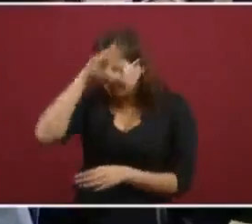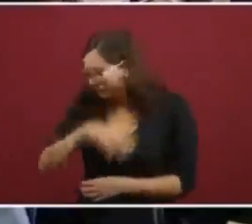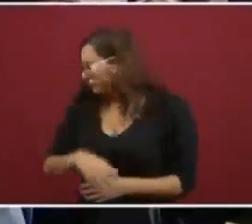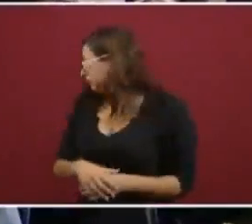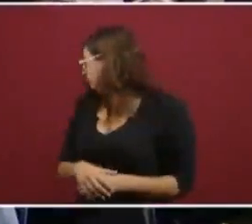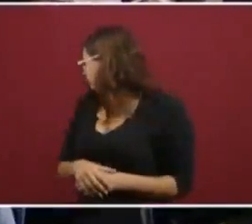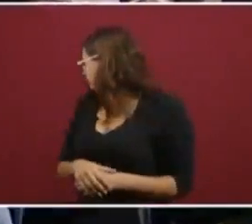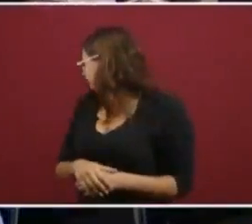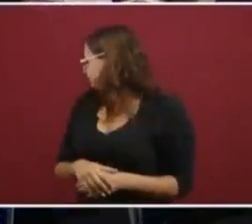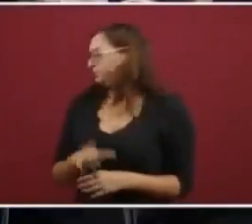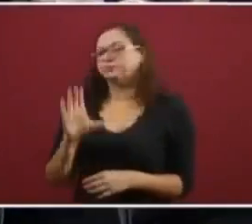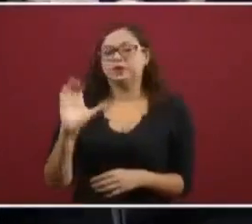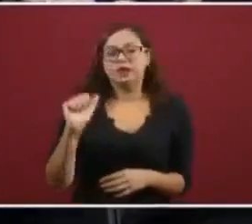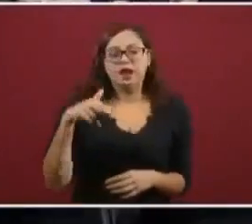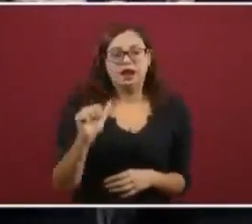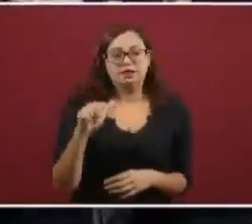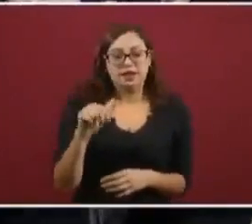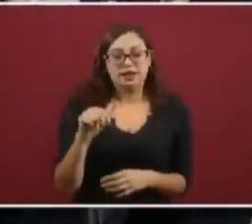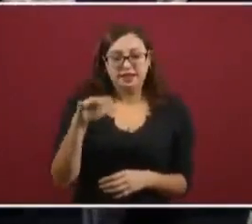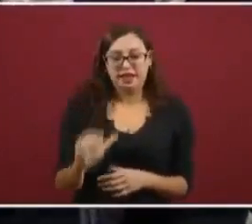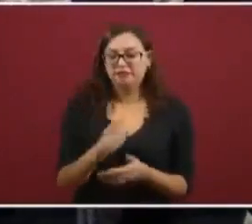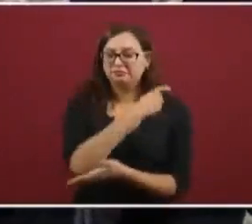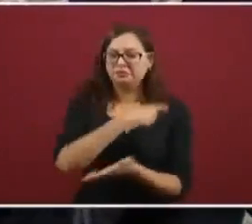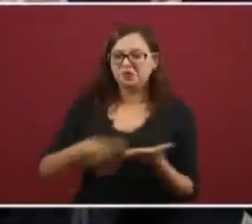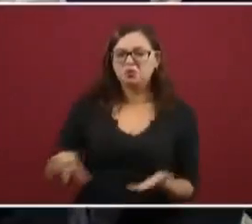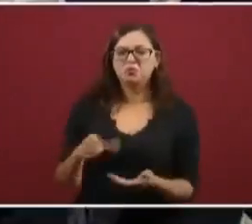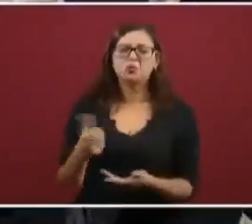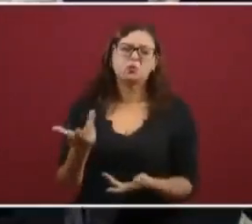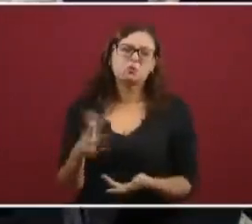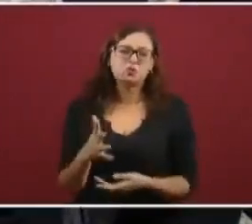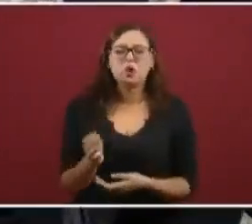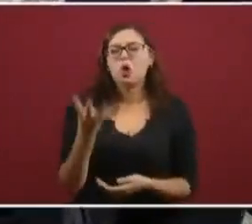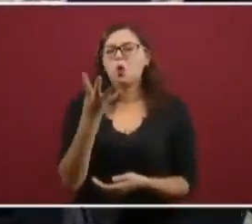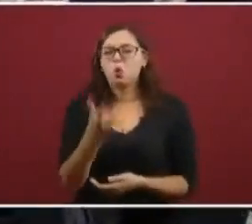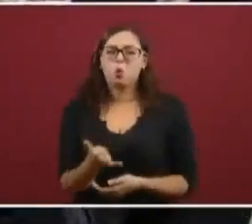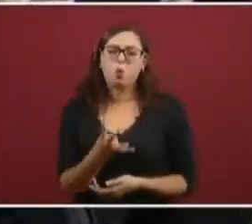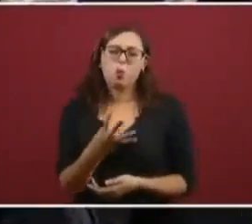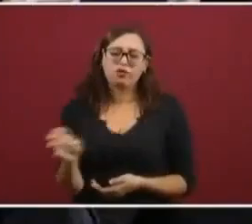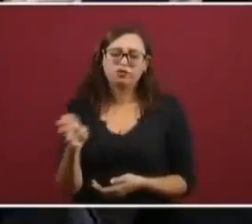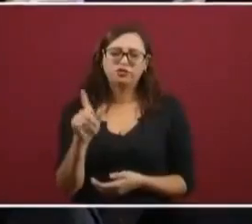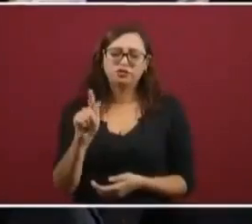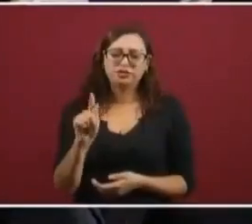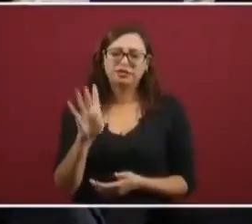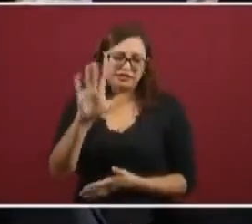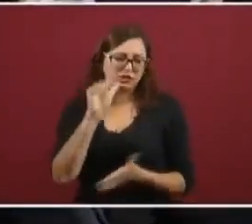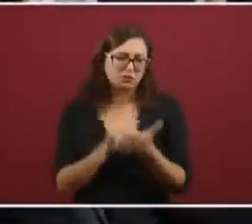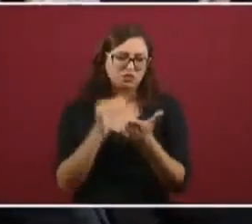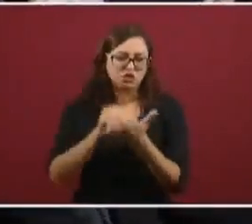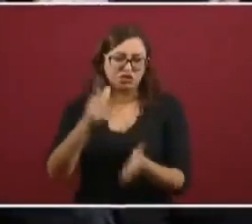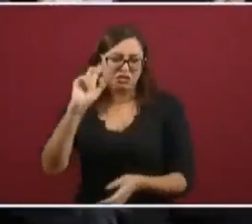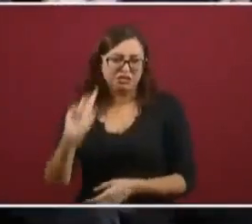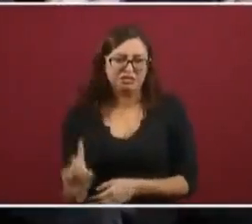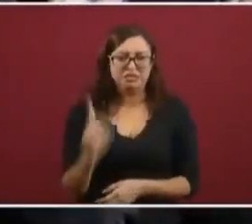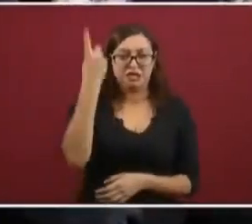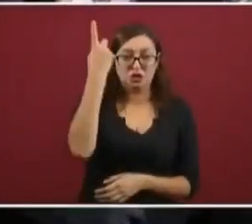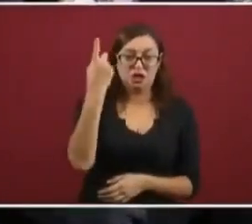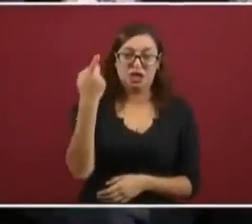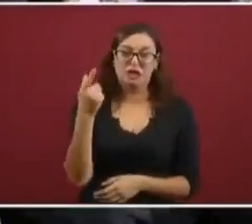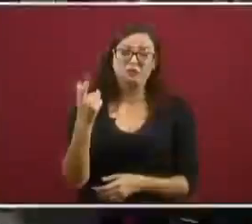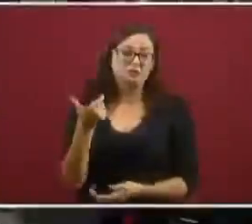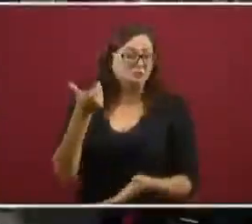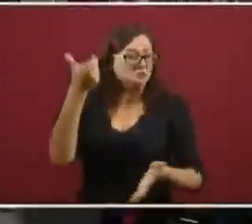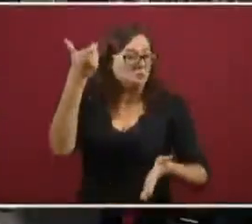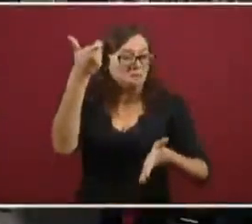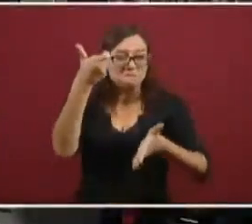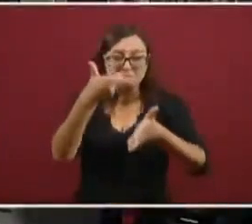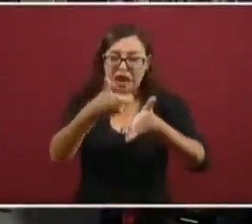precio de 475 millones de dólares cuando la mina valía más de 3200 millones